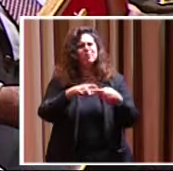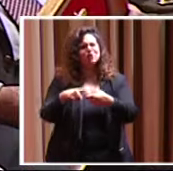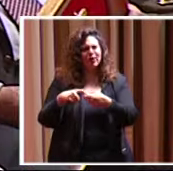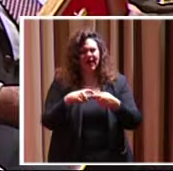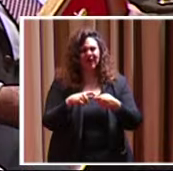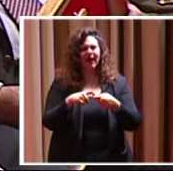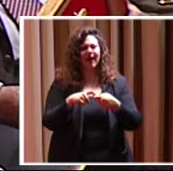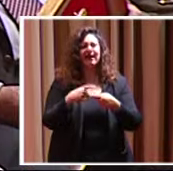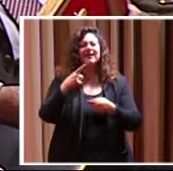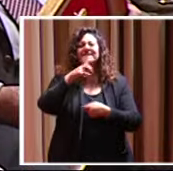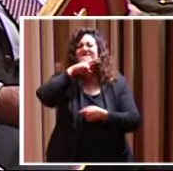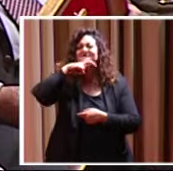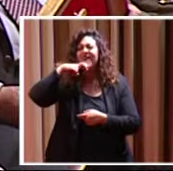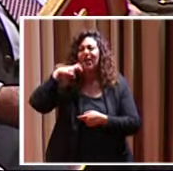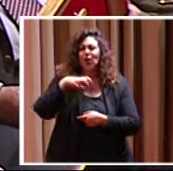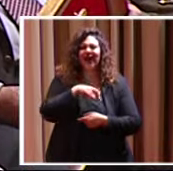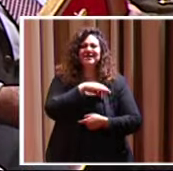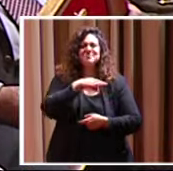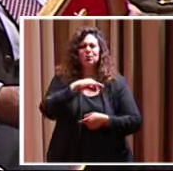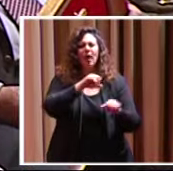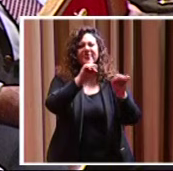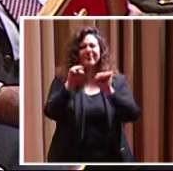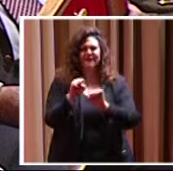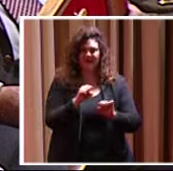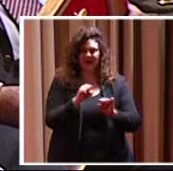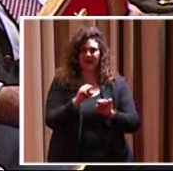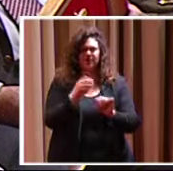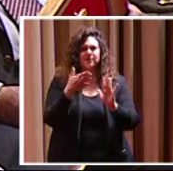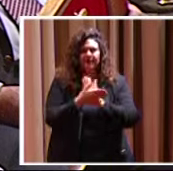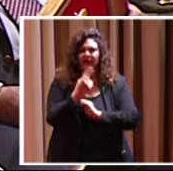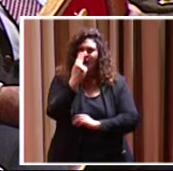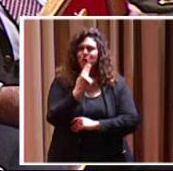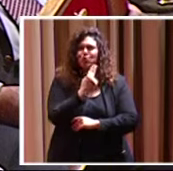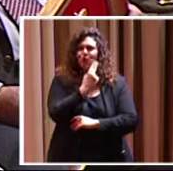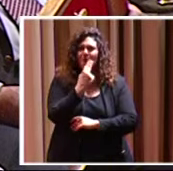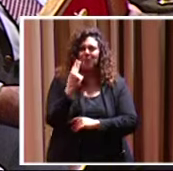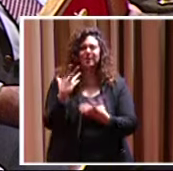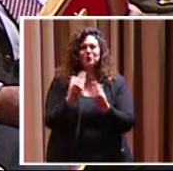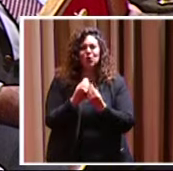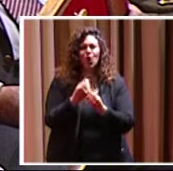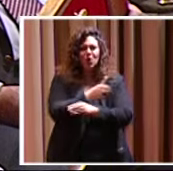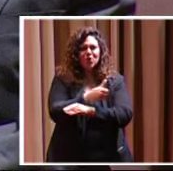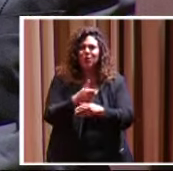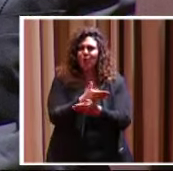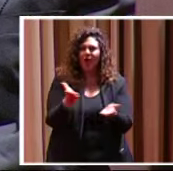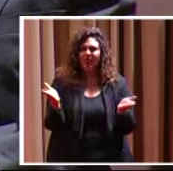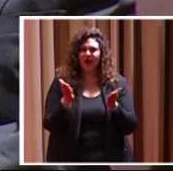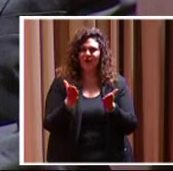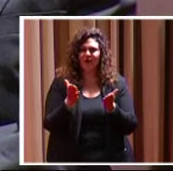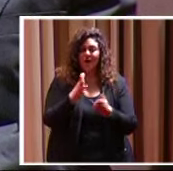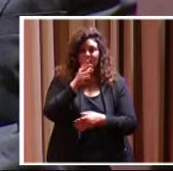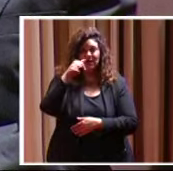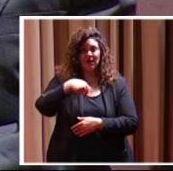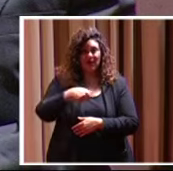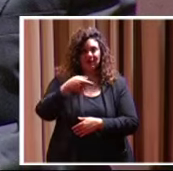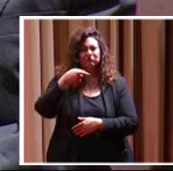la defensa de los valores espirituales, ese compromiso que se tiene con la ciudadanía. Y por eso aquí también se